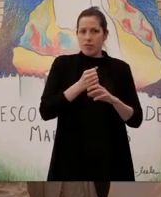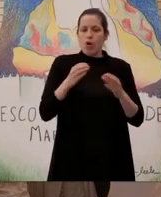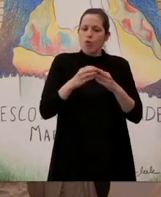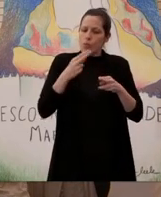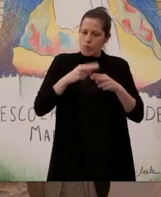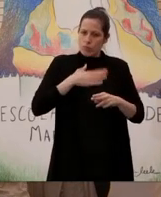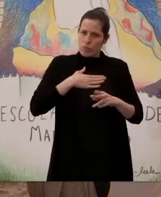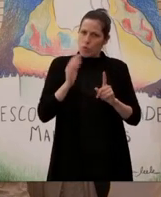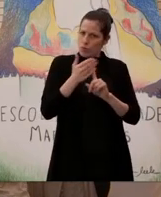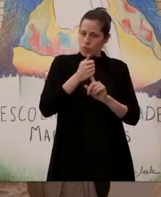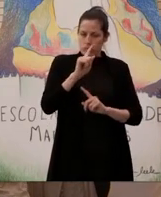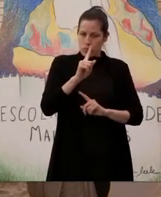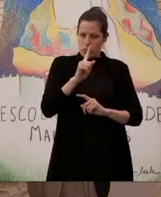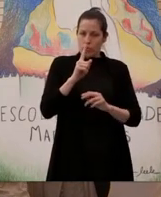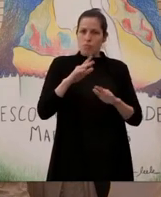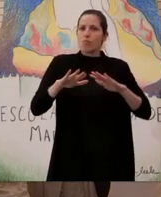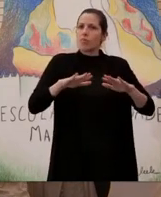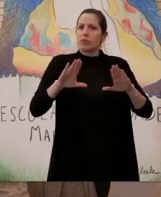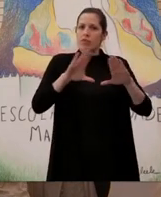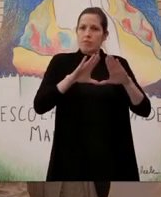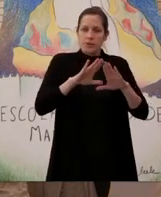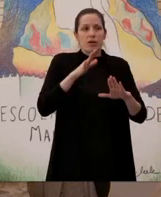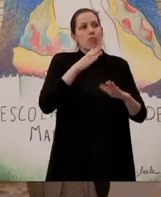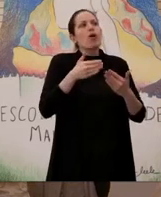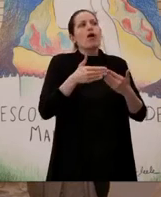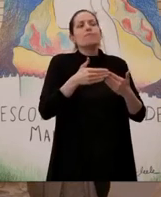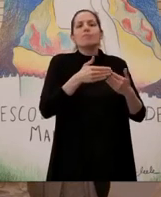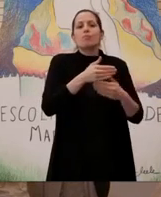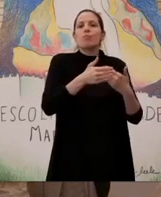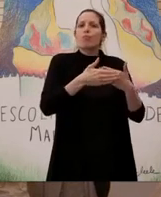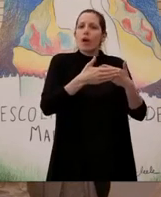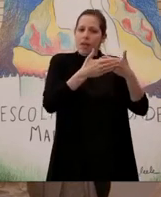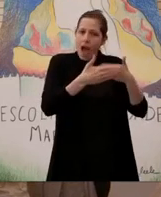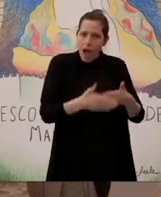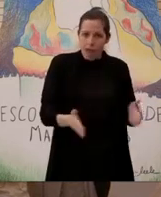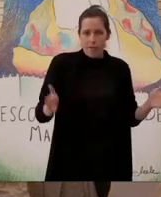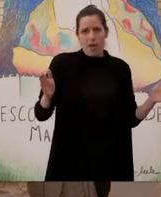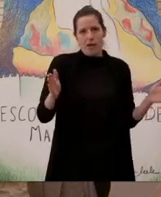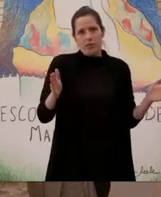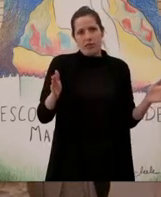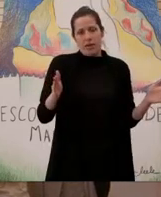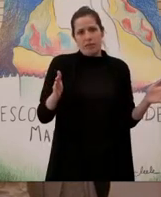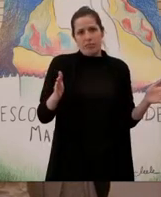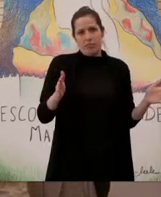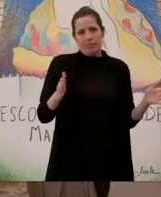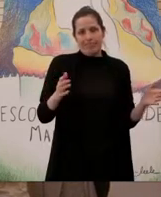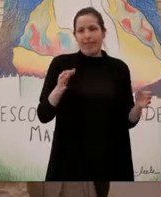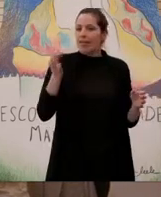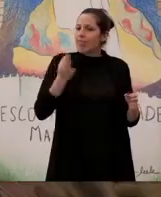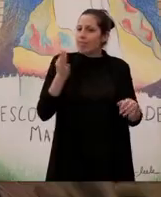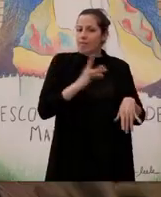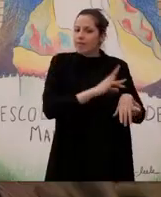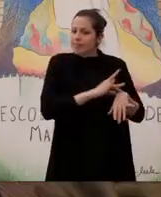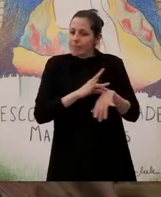o impacto pasa por ser siempre aporta Berta a un movimiento feminista creo que tetamente tienen que guiar no podemos